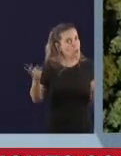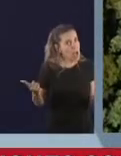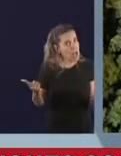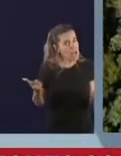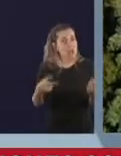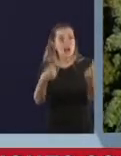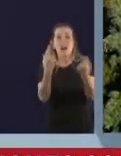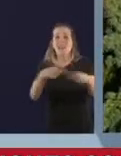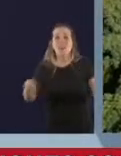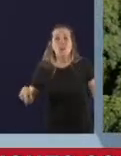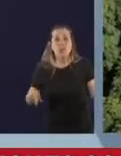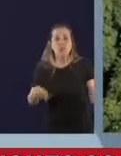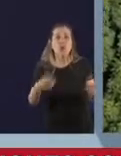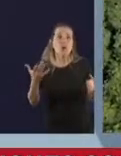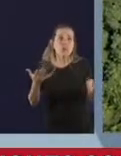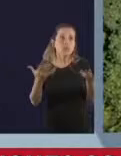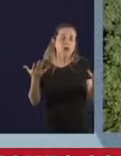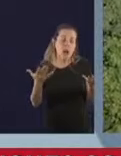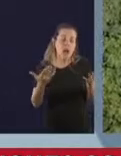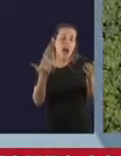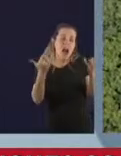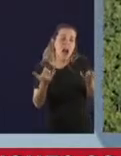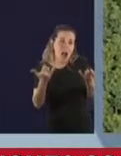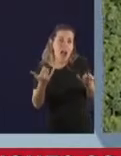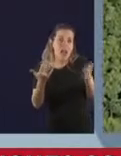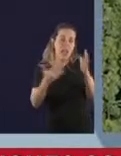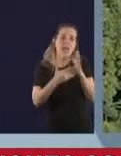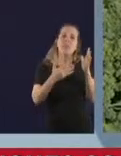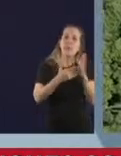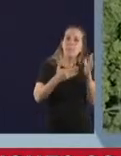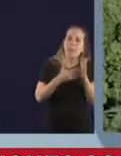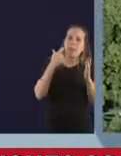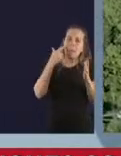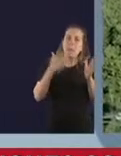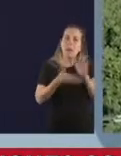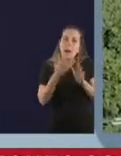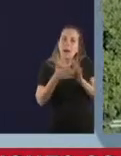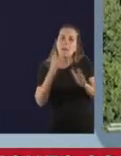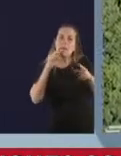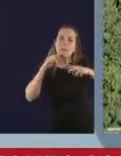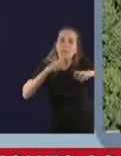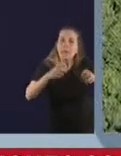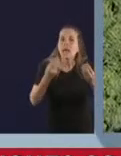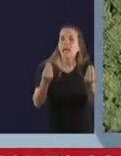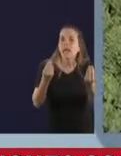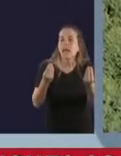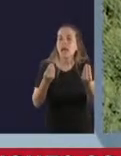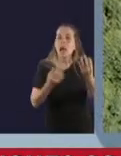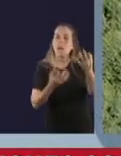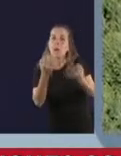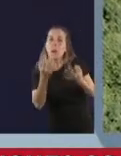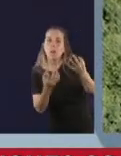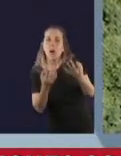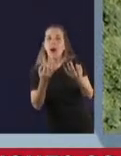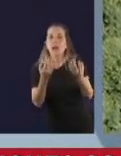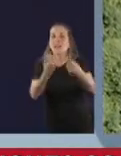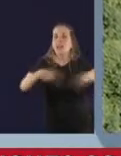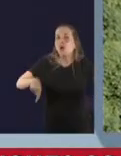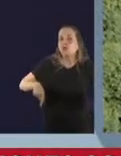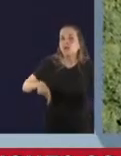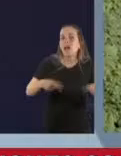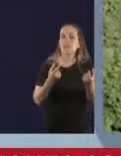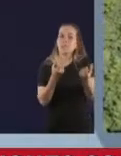asignados Por supuesto Siempre hay partidas disponibles y en tal caso evaluaremos Cuáles son los recursos que eh con los que se